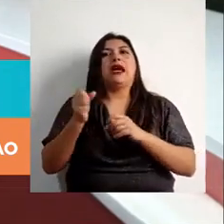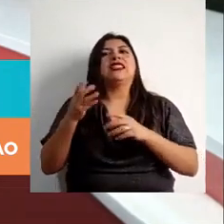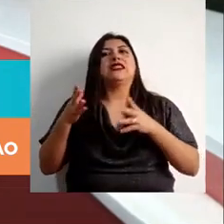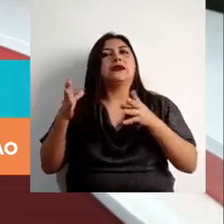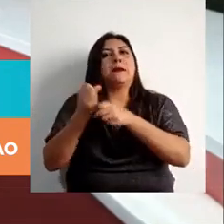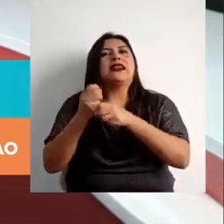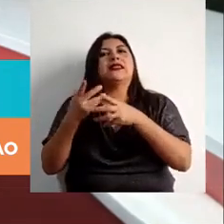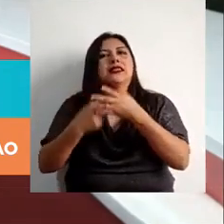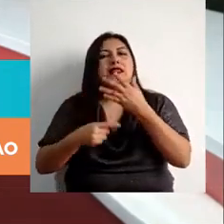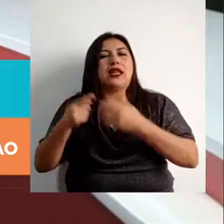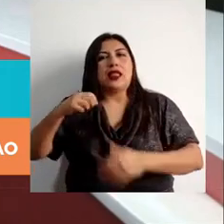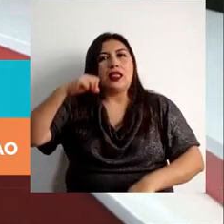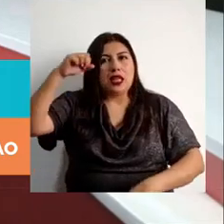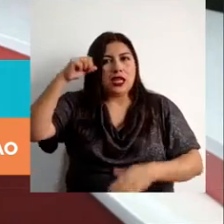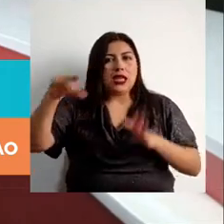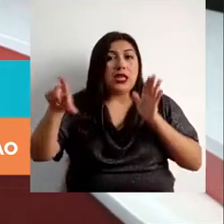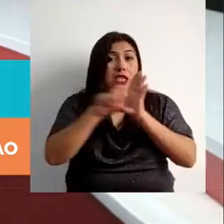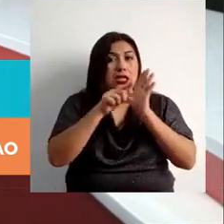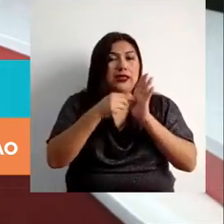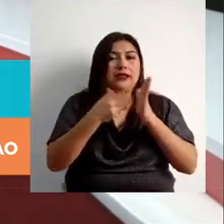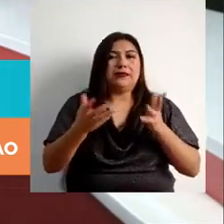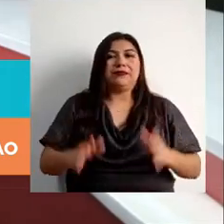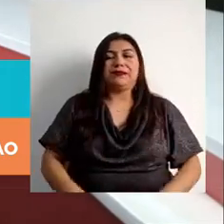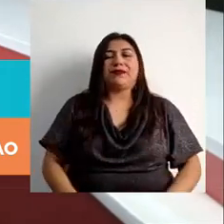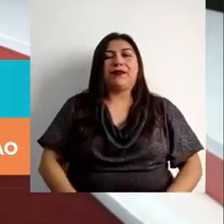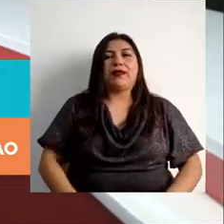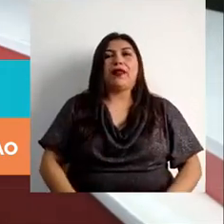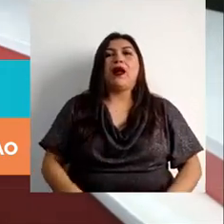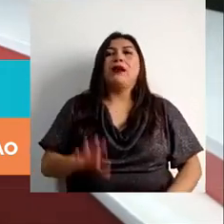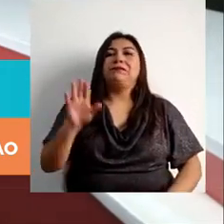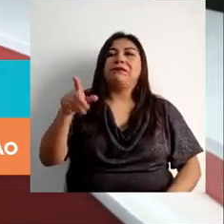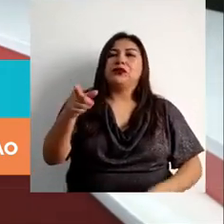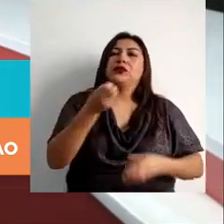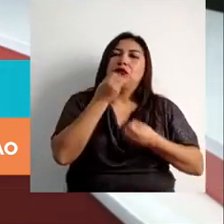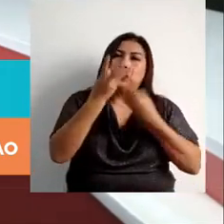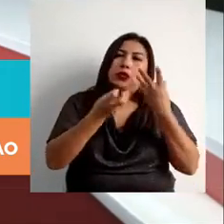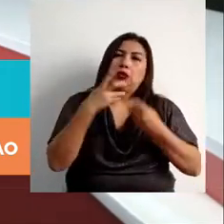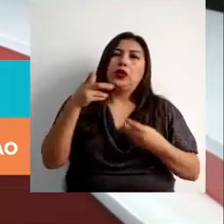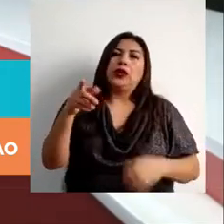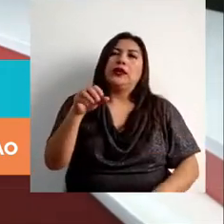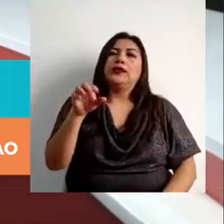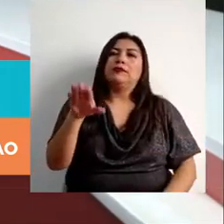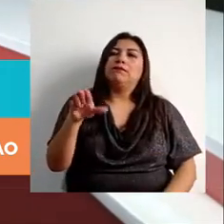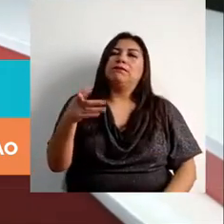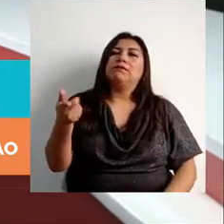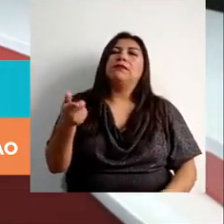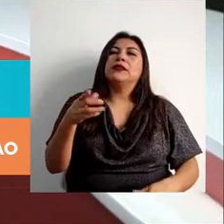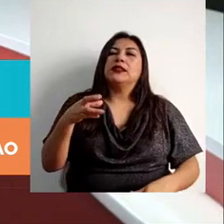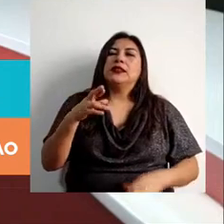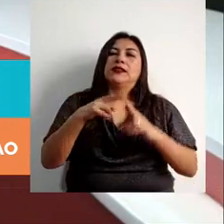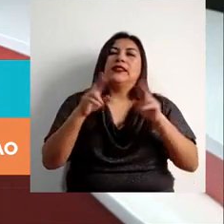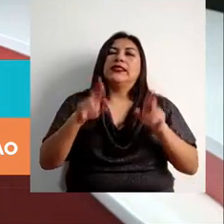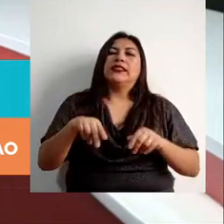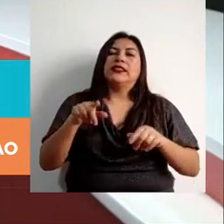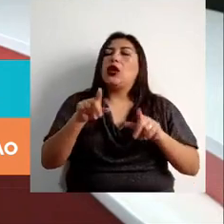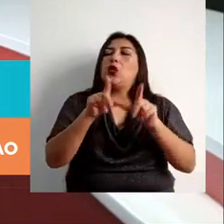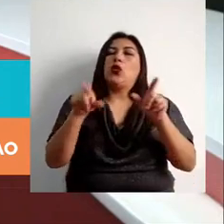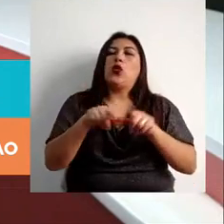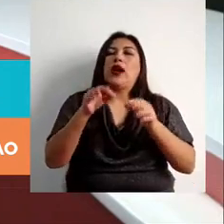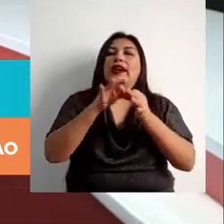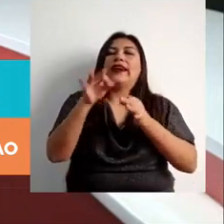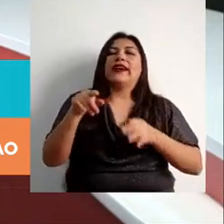ley. Así que a trabajar. Cuéntanos, Edith, ¿qué es lo que están haciendo ustedes en la región Callao para las personas con